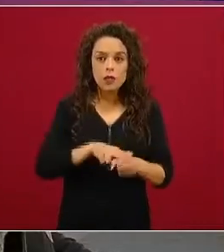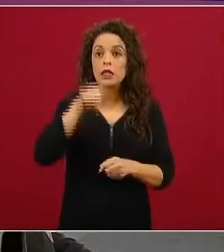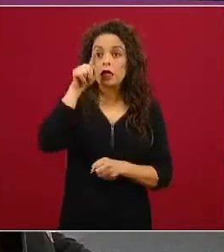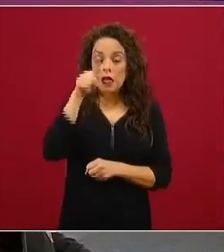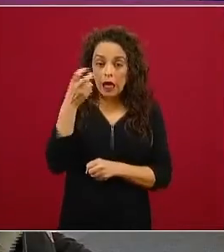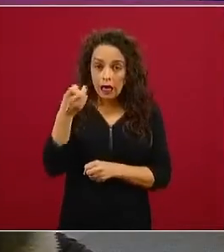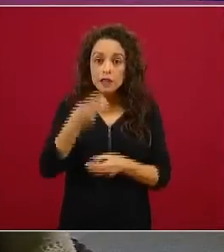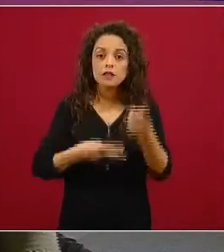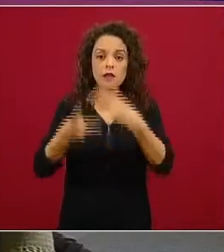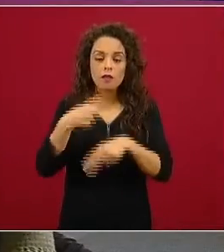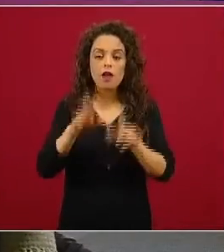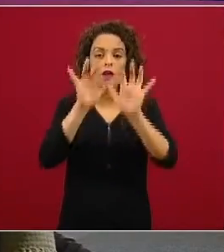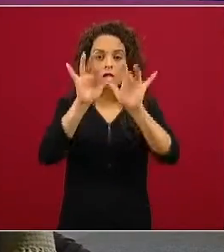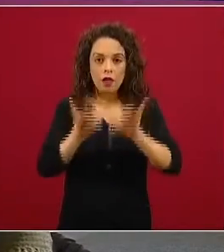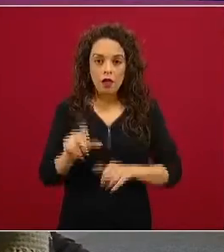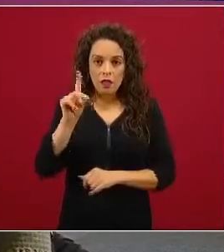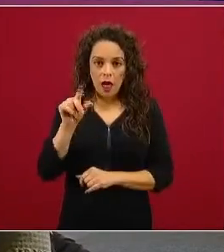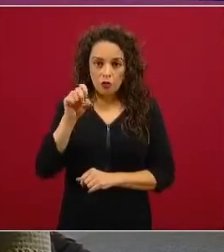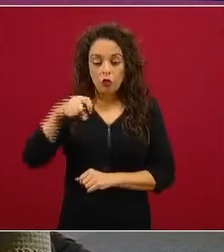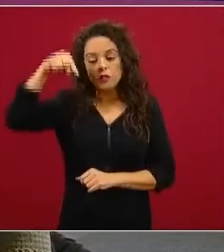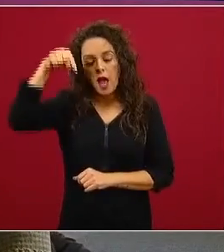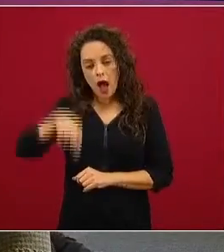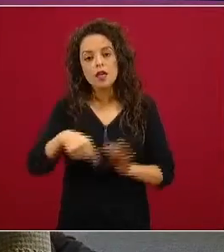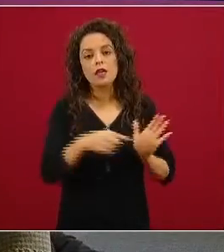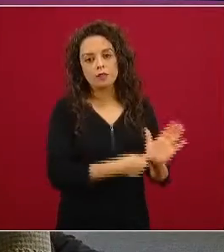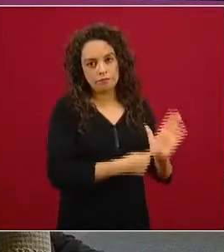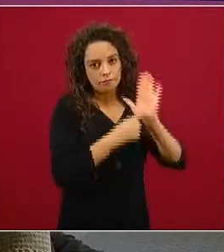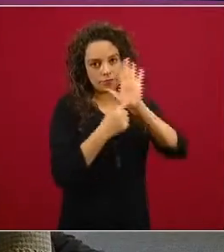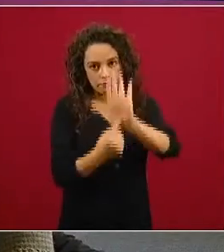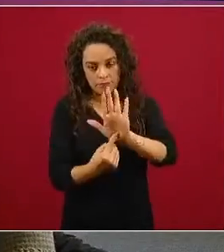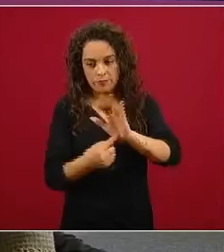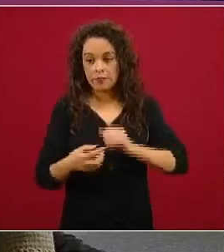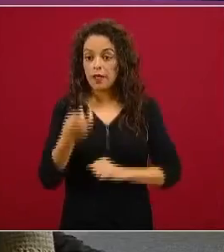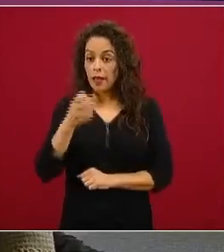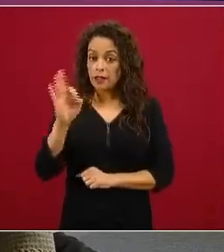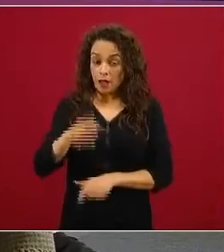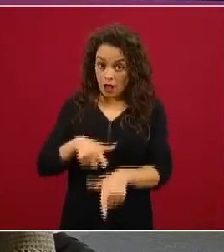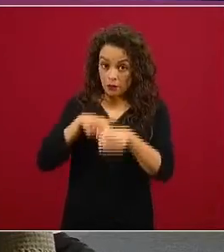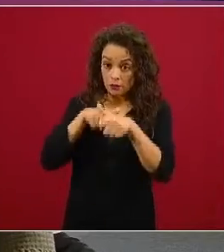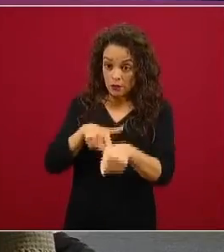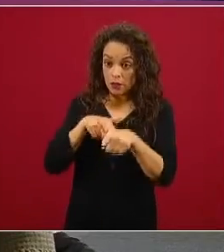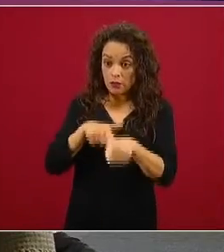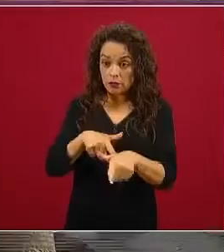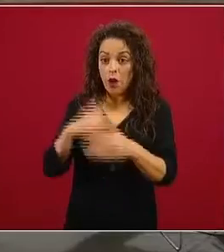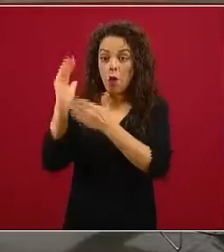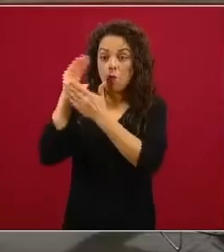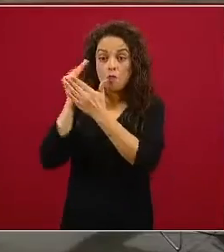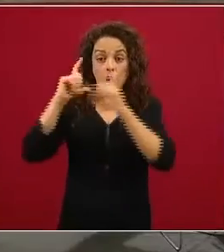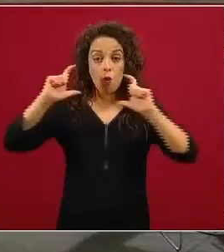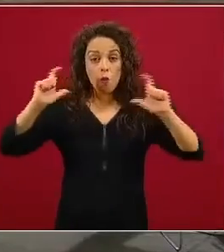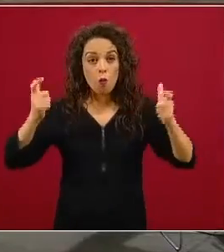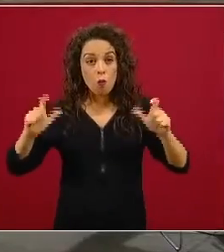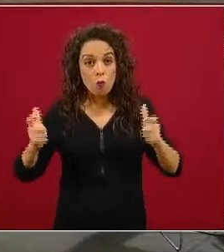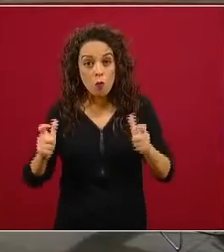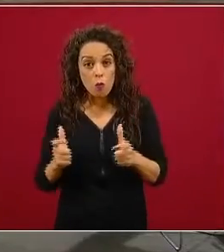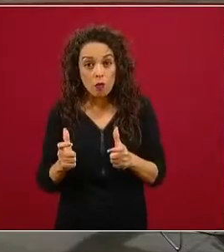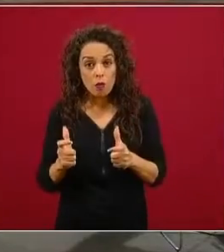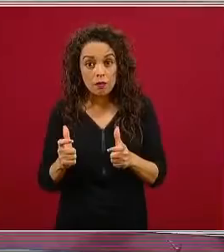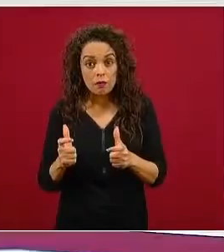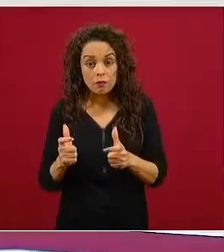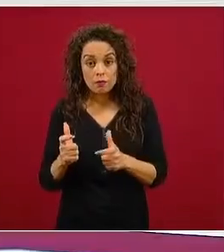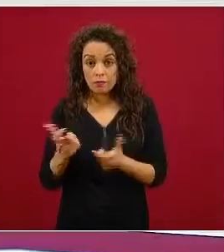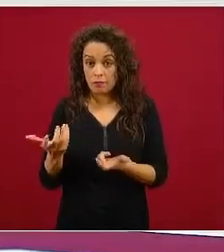la semana, conforme llegan algunos datos que quedan rezagados, los datos, no se nos olvide, provienen de los estados. Ahí se generan